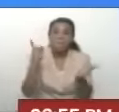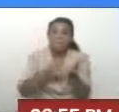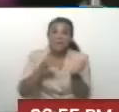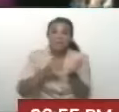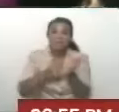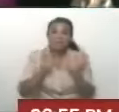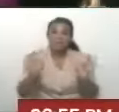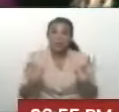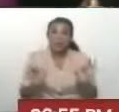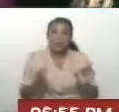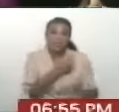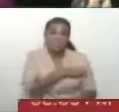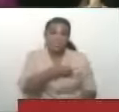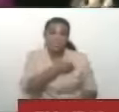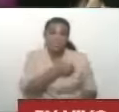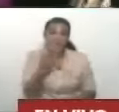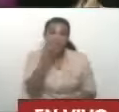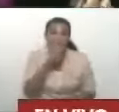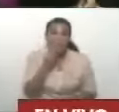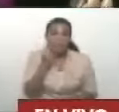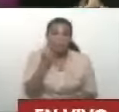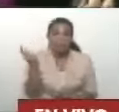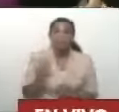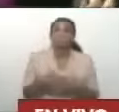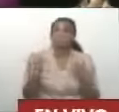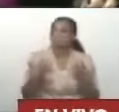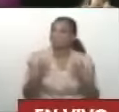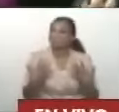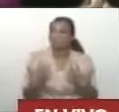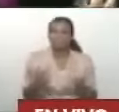participar en la gran misión Venezuela Joven.